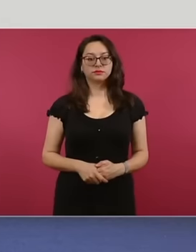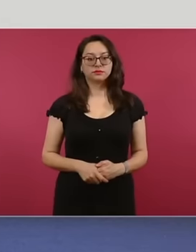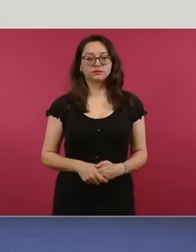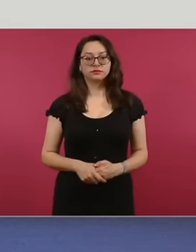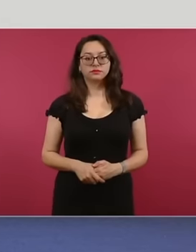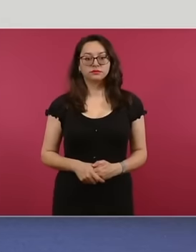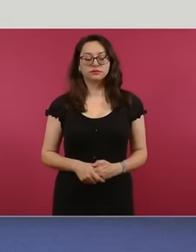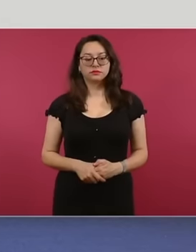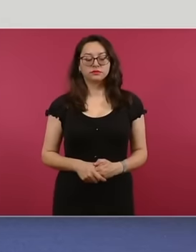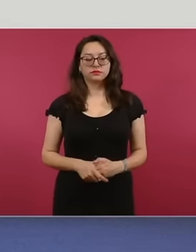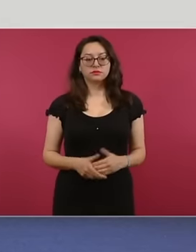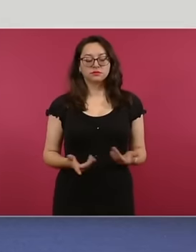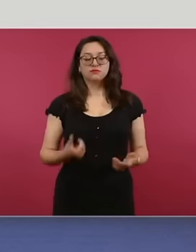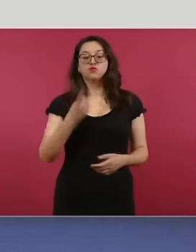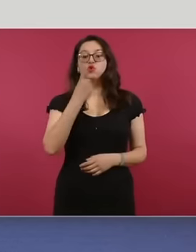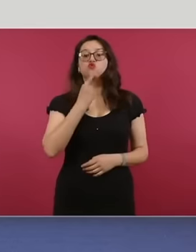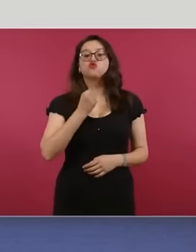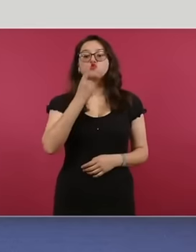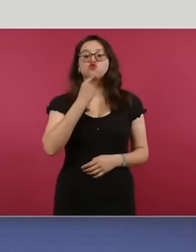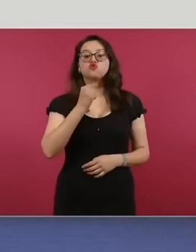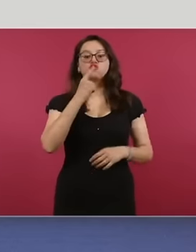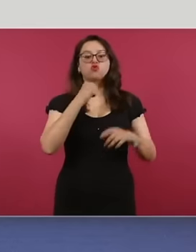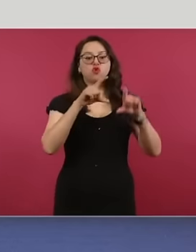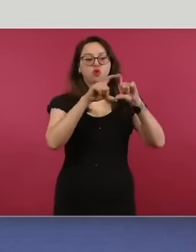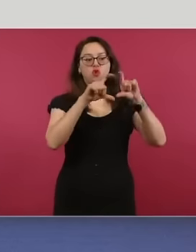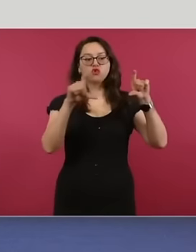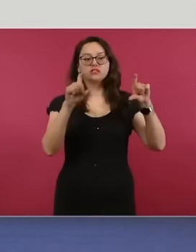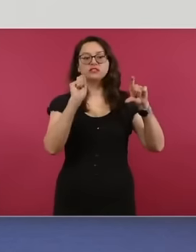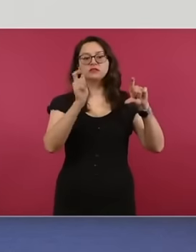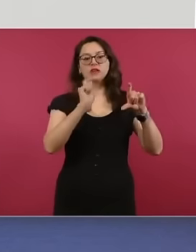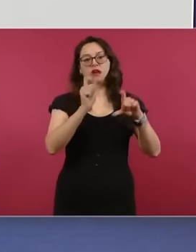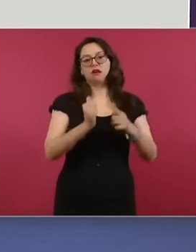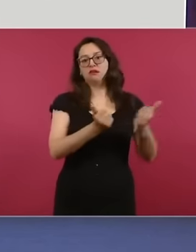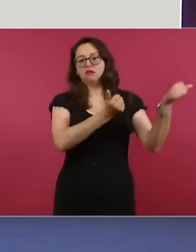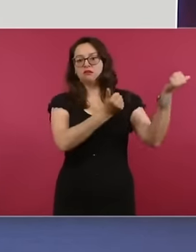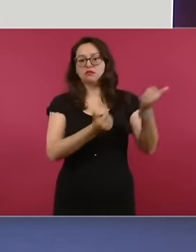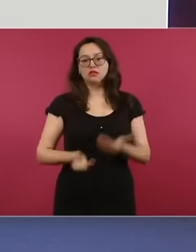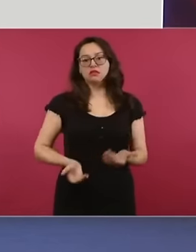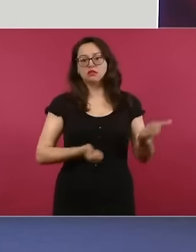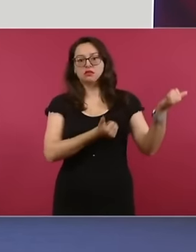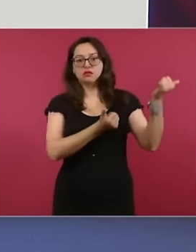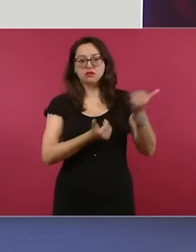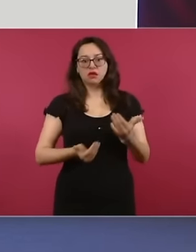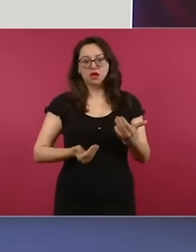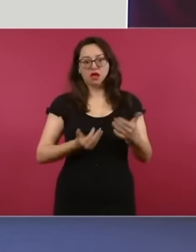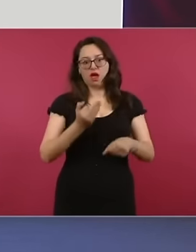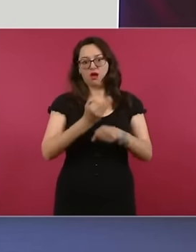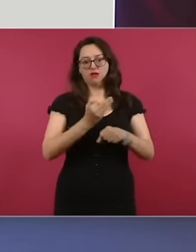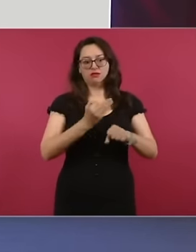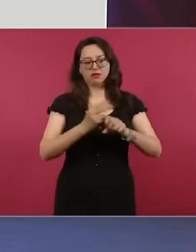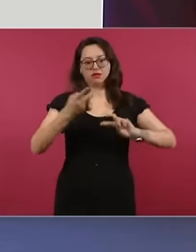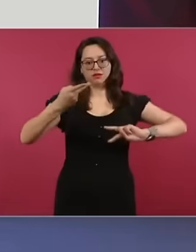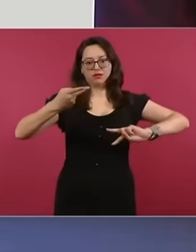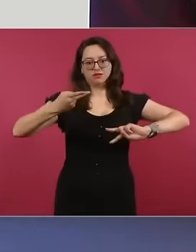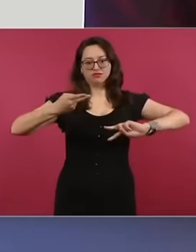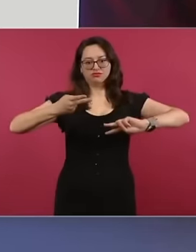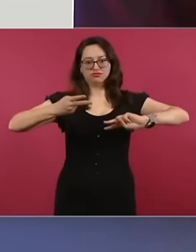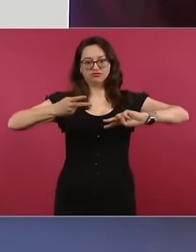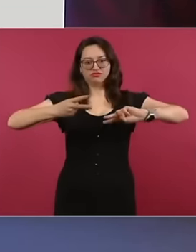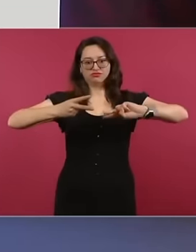Este fue el comportamiento. Entonces, hemos venido bajando, bajando.